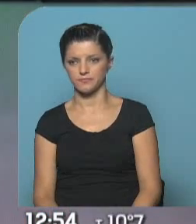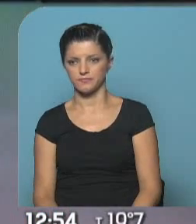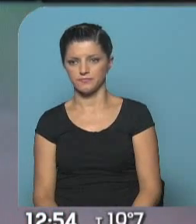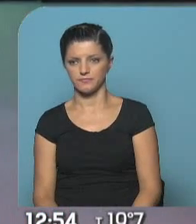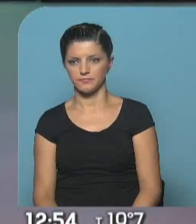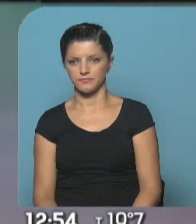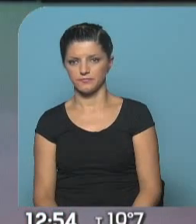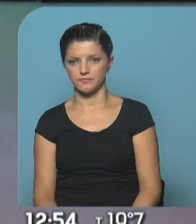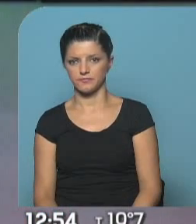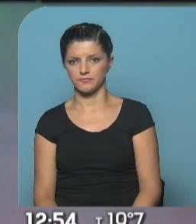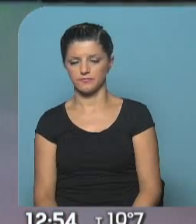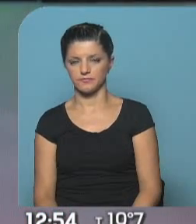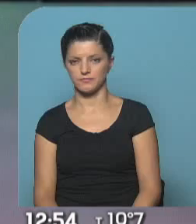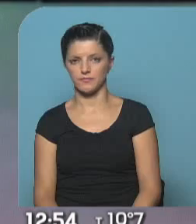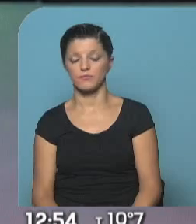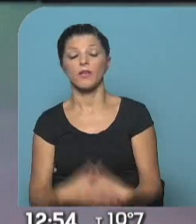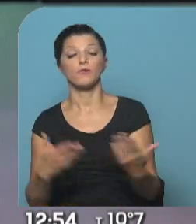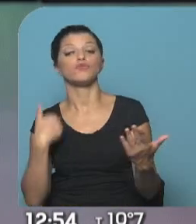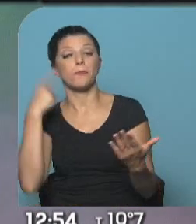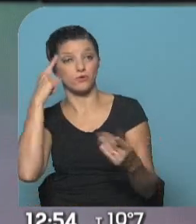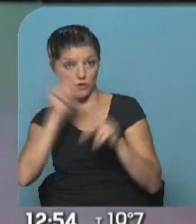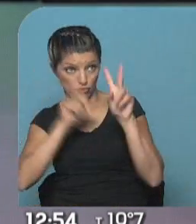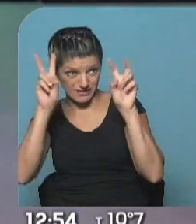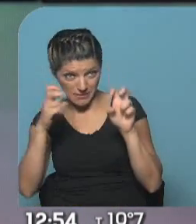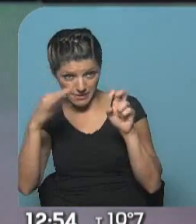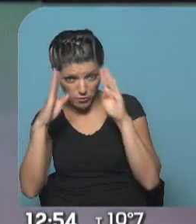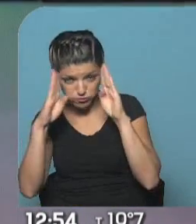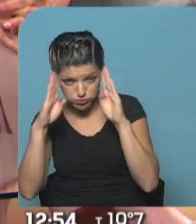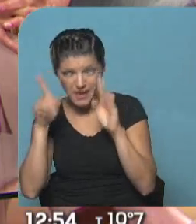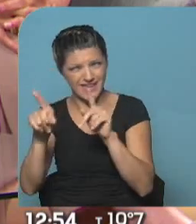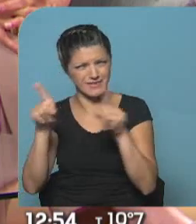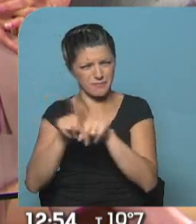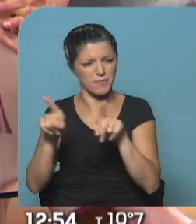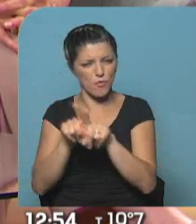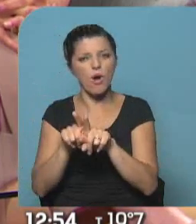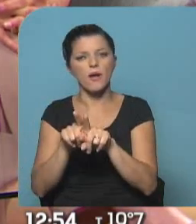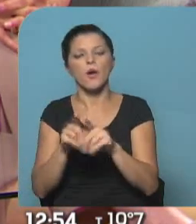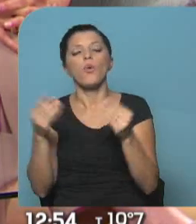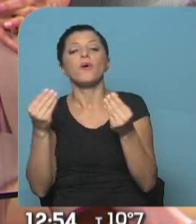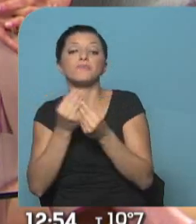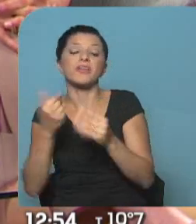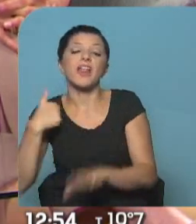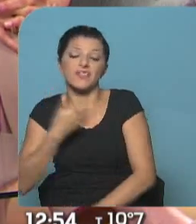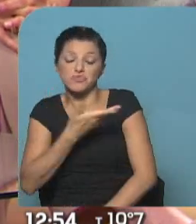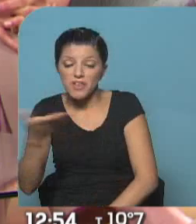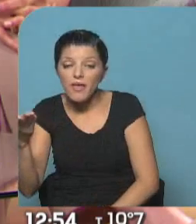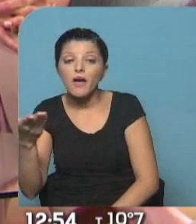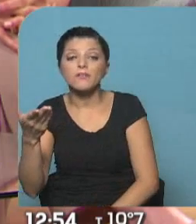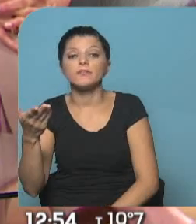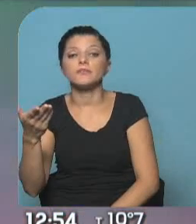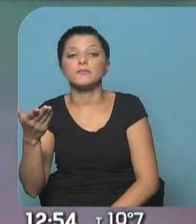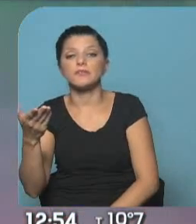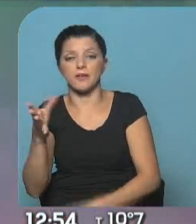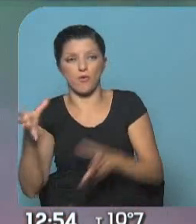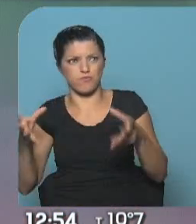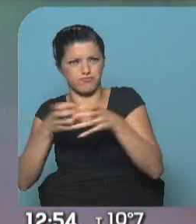si hay un tema a abordar, está ahí, ¿no? Y es la sensación de una gran parte del electorado que no está toda